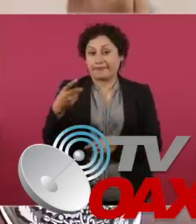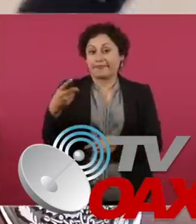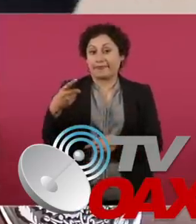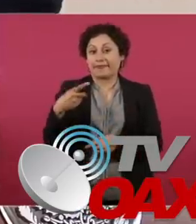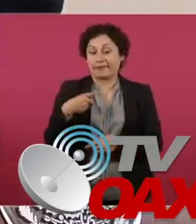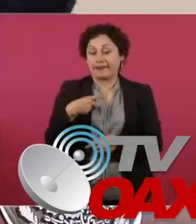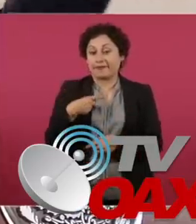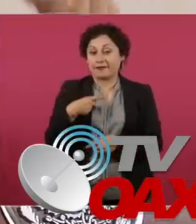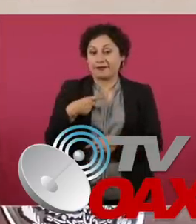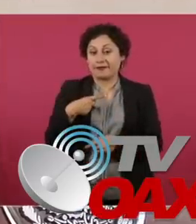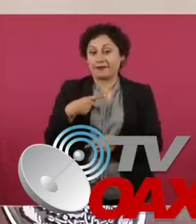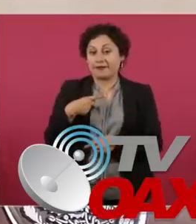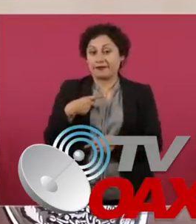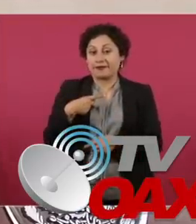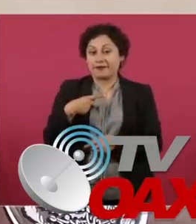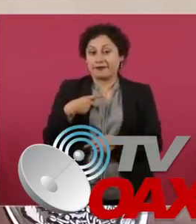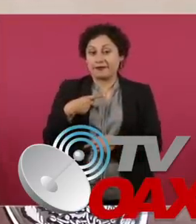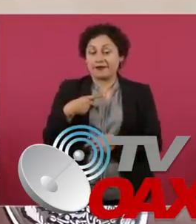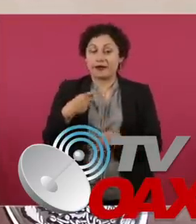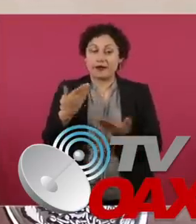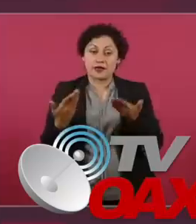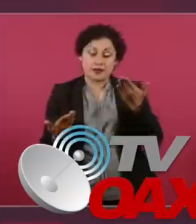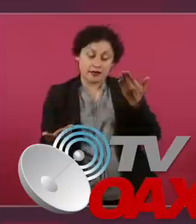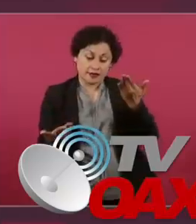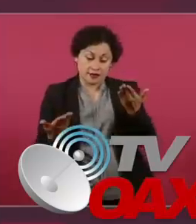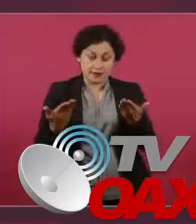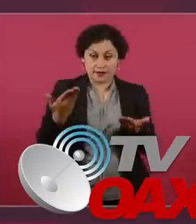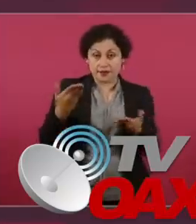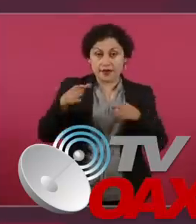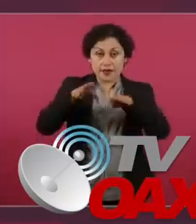equiparar ese desequilibrio económico,